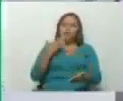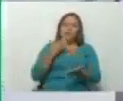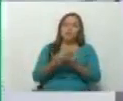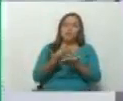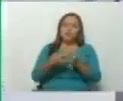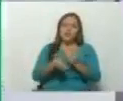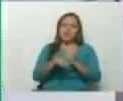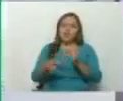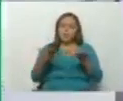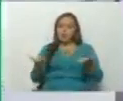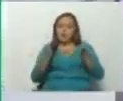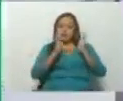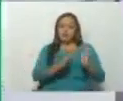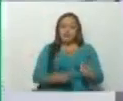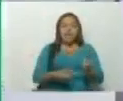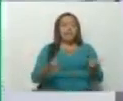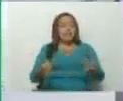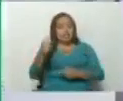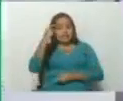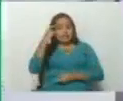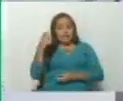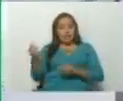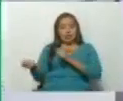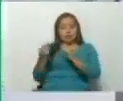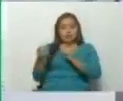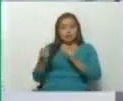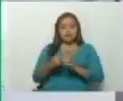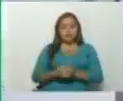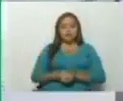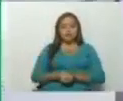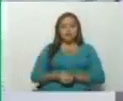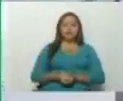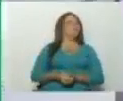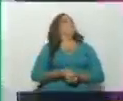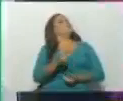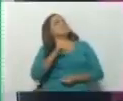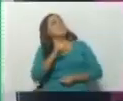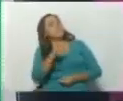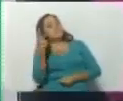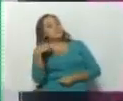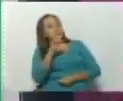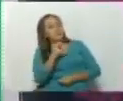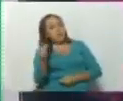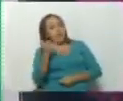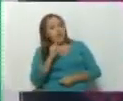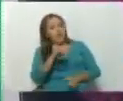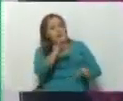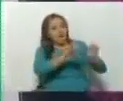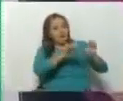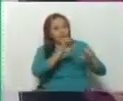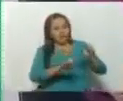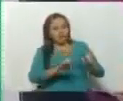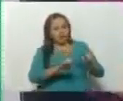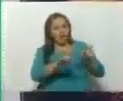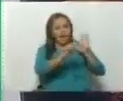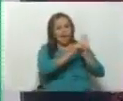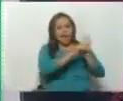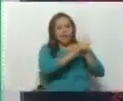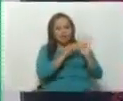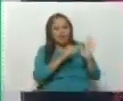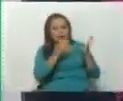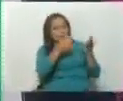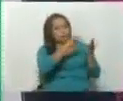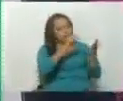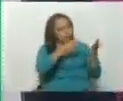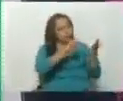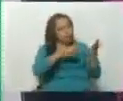Y ¿Cuándo sería la discusión? Sí, esta ley, bueno, tuvimos la semana pasada también una revisión artículo por artículo